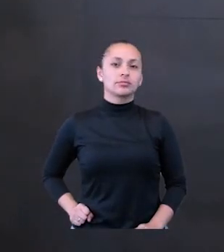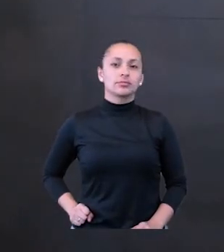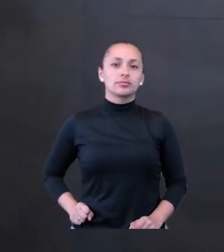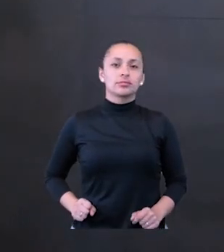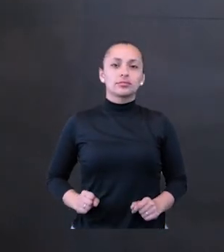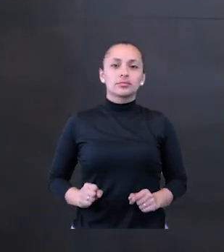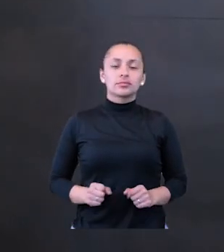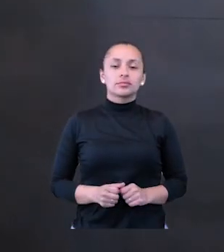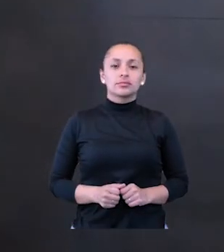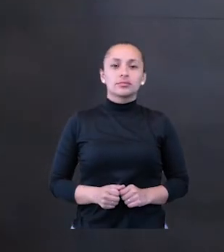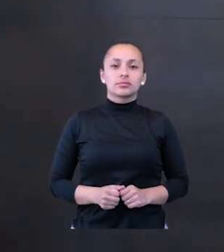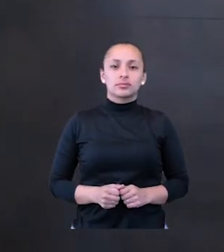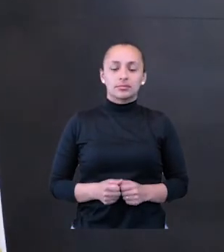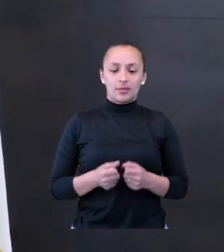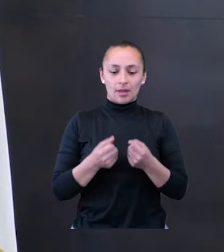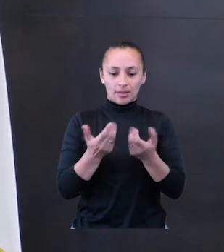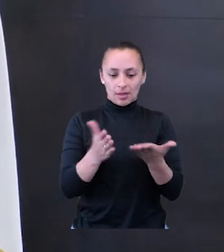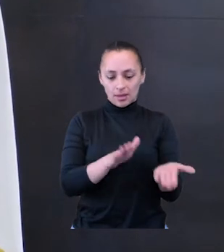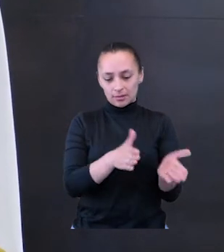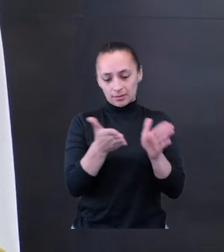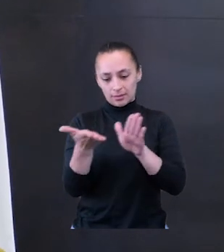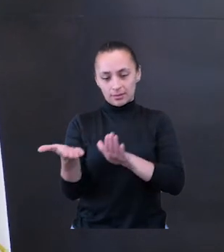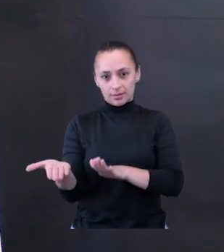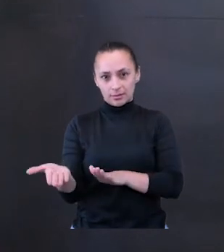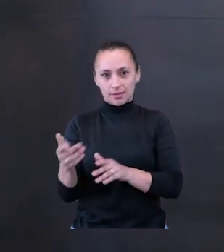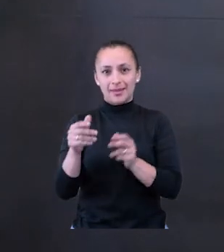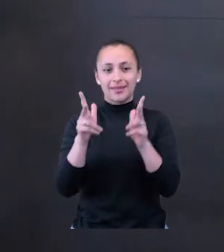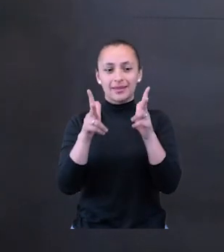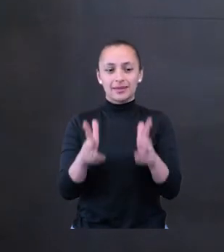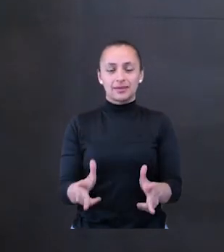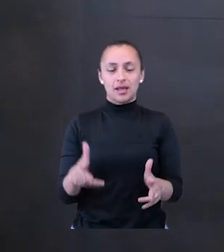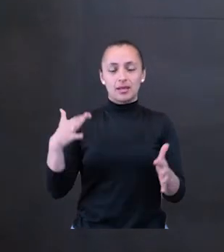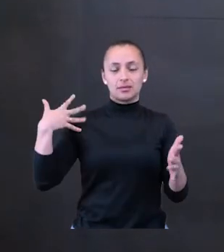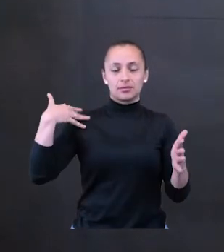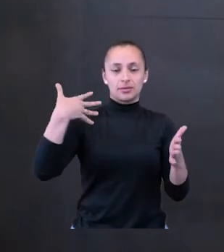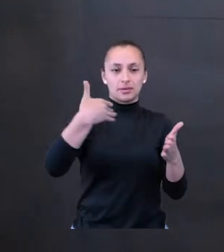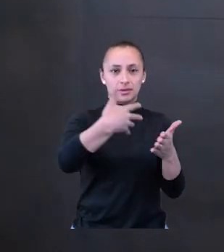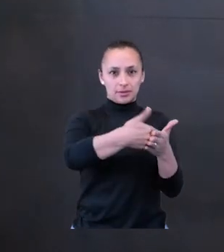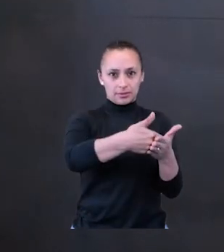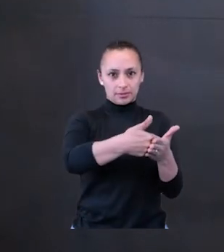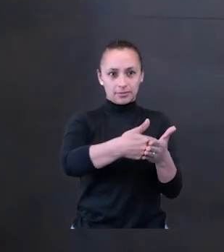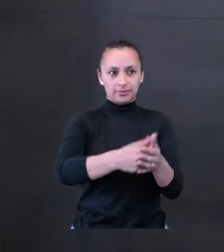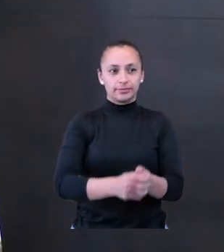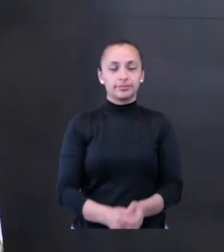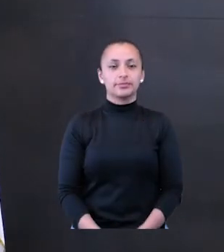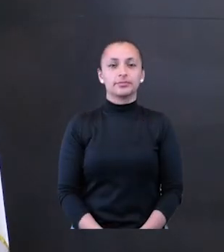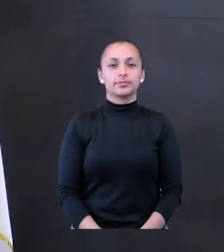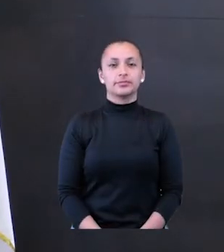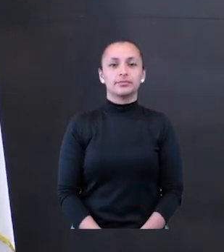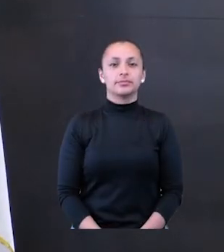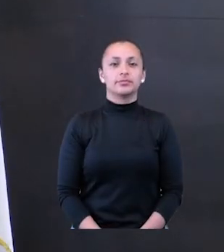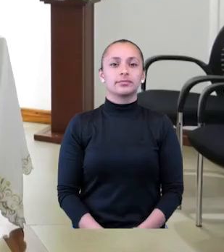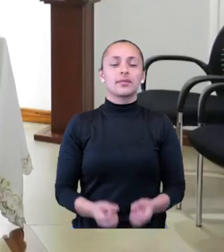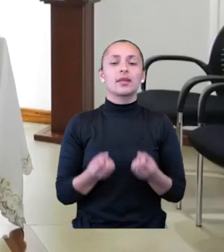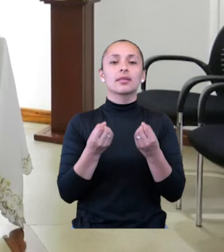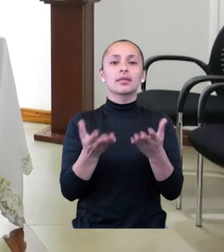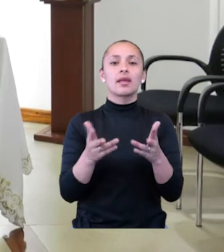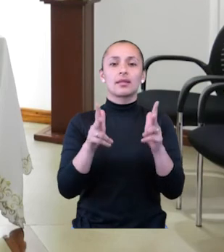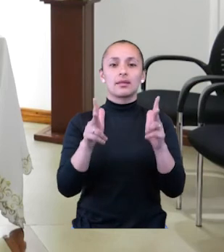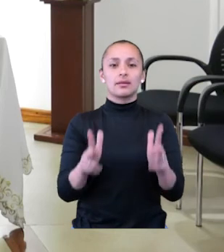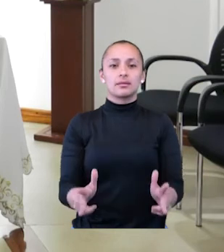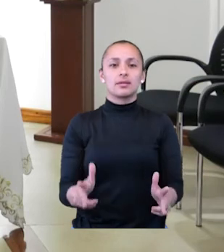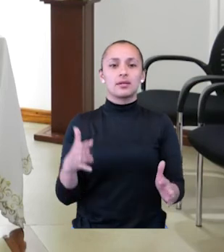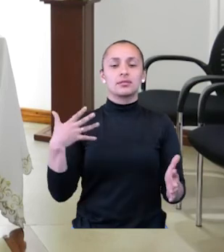descanso eterno considere señor el descanso eterno con